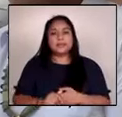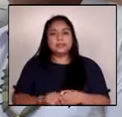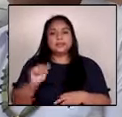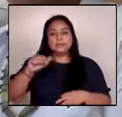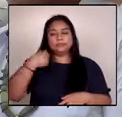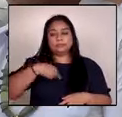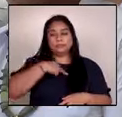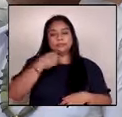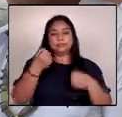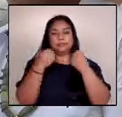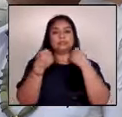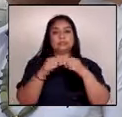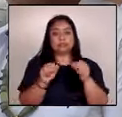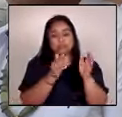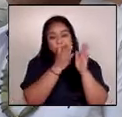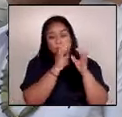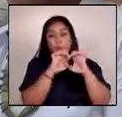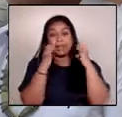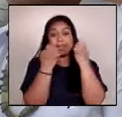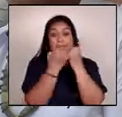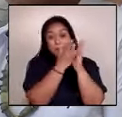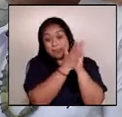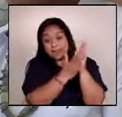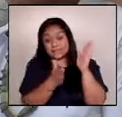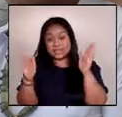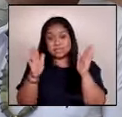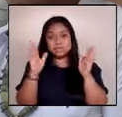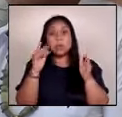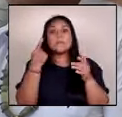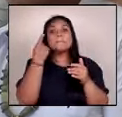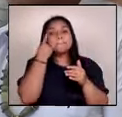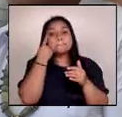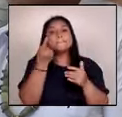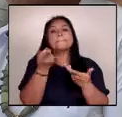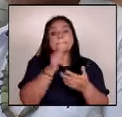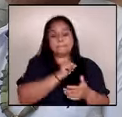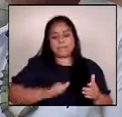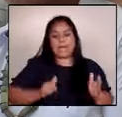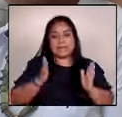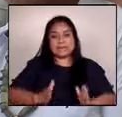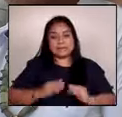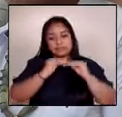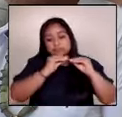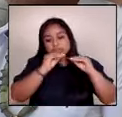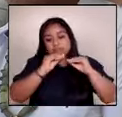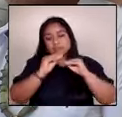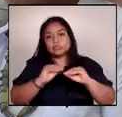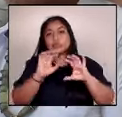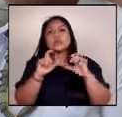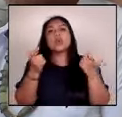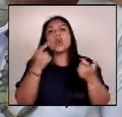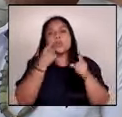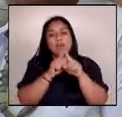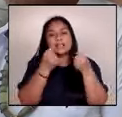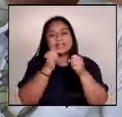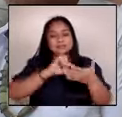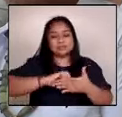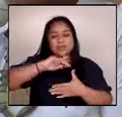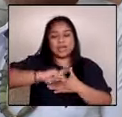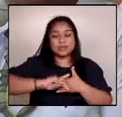dentro de la ANAM para que poder apoyar a los alcaldes a planificar sus proyectos para el próximo año. En eso es en lo que nos estamos enfocando ahorita,